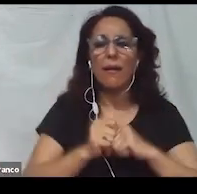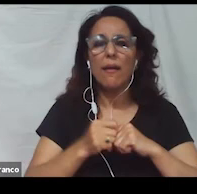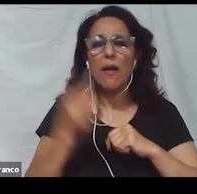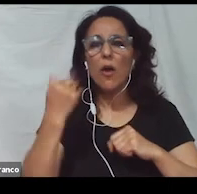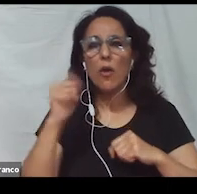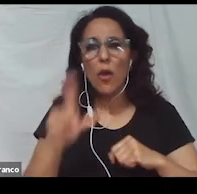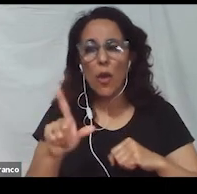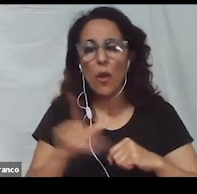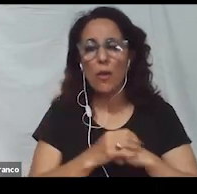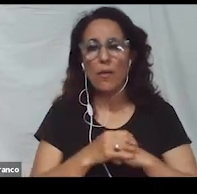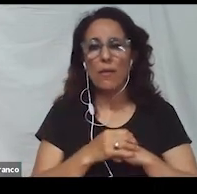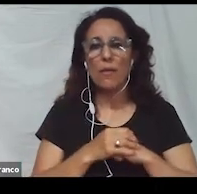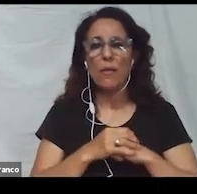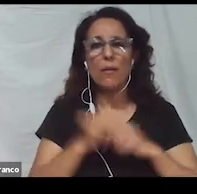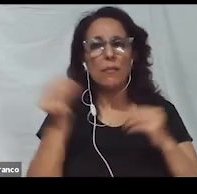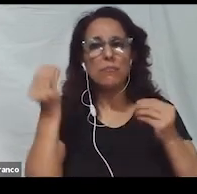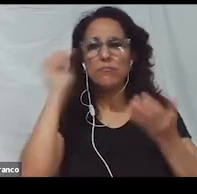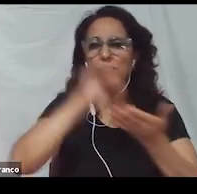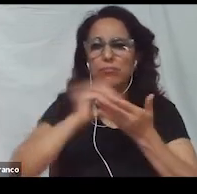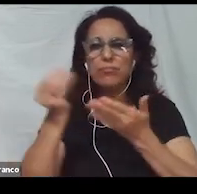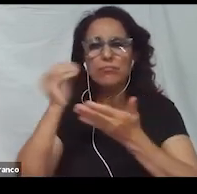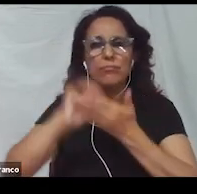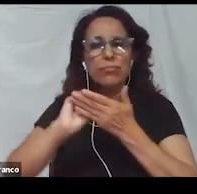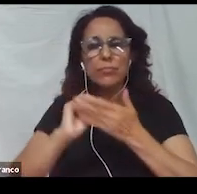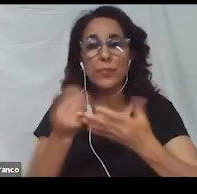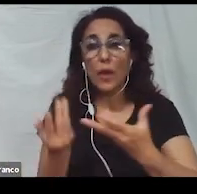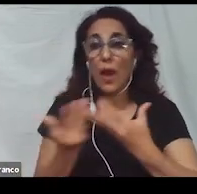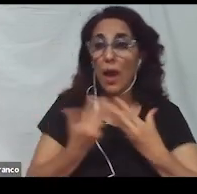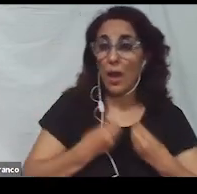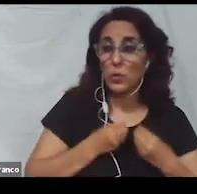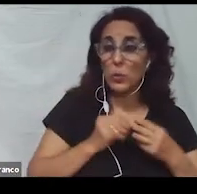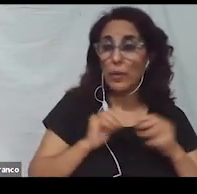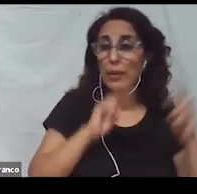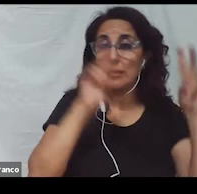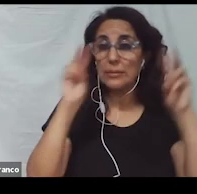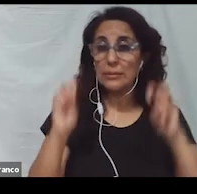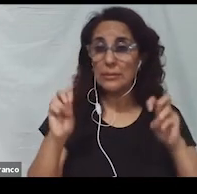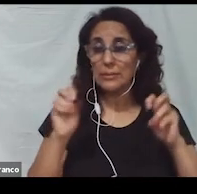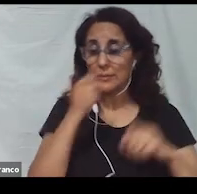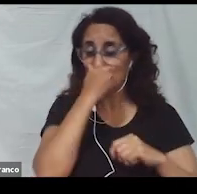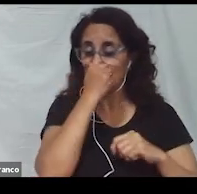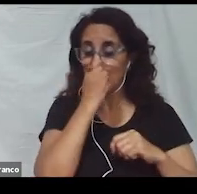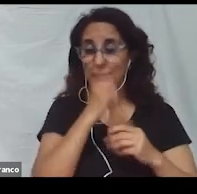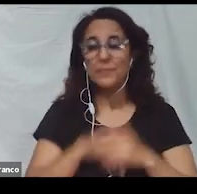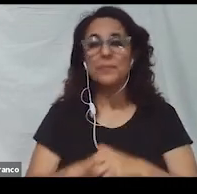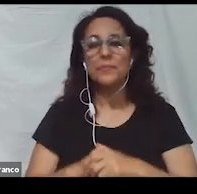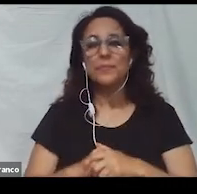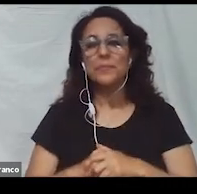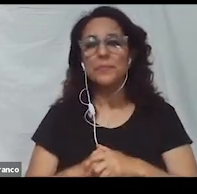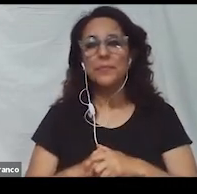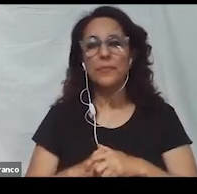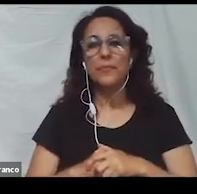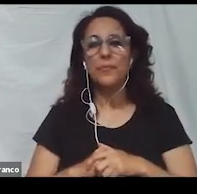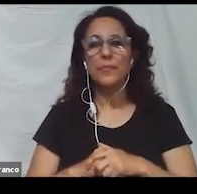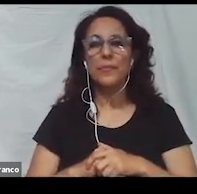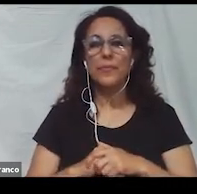¿sí? ARIA va a ir agregando diferentes roles a los elementos, que nos va a ayudar con este sentido semántico. Entonces yo podría